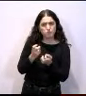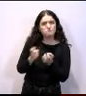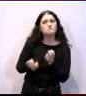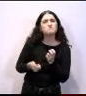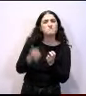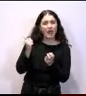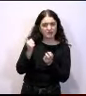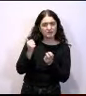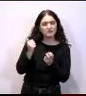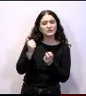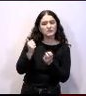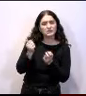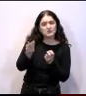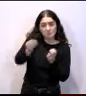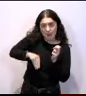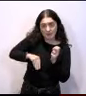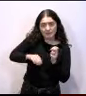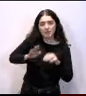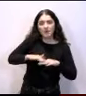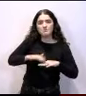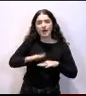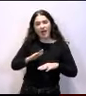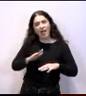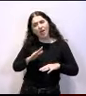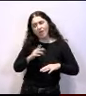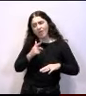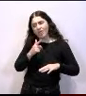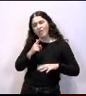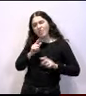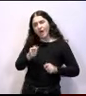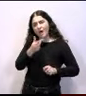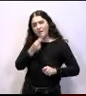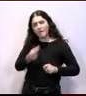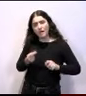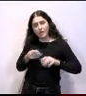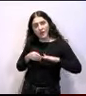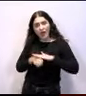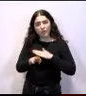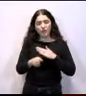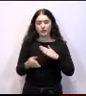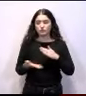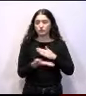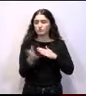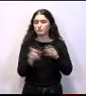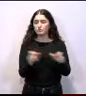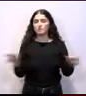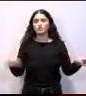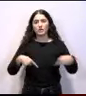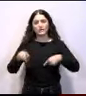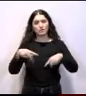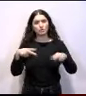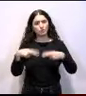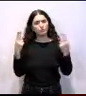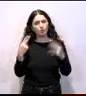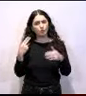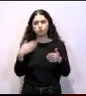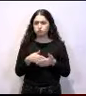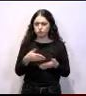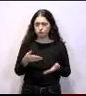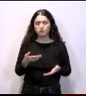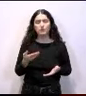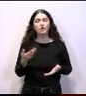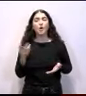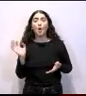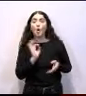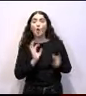más para facilitar el acceso a la población a la utilización del transporte público. O tasas como una tasa sanitaria,